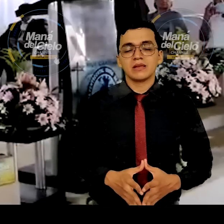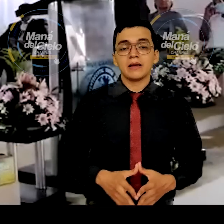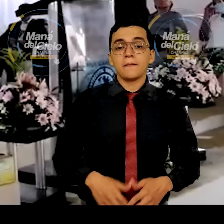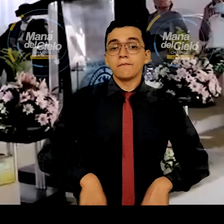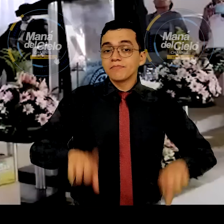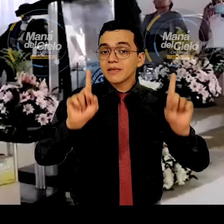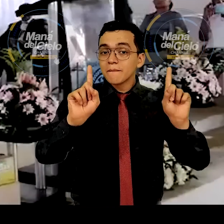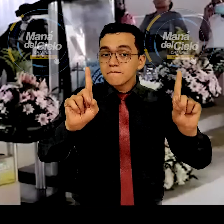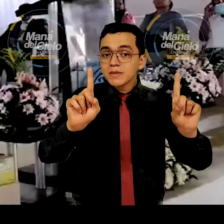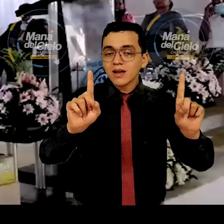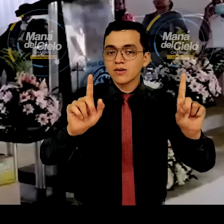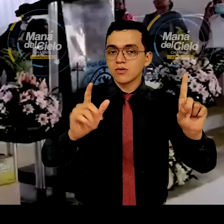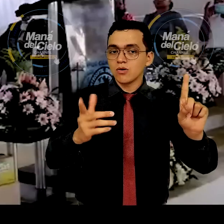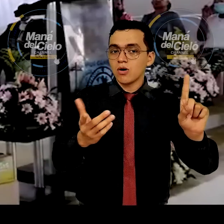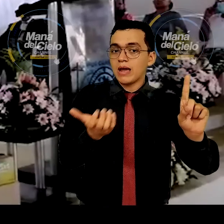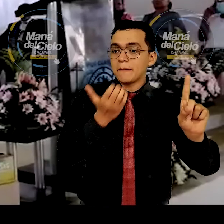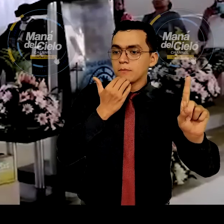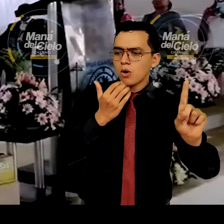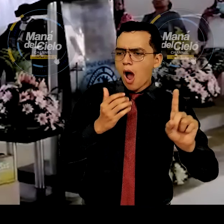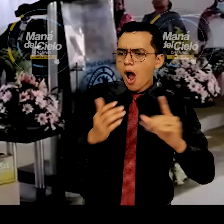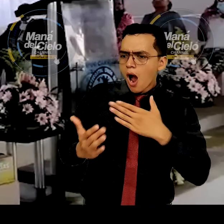Pero uno acepta la muerte